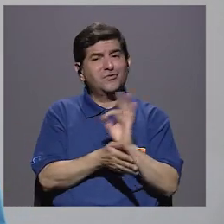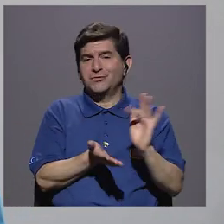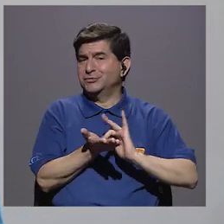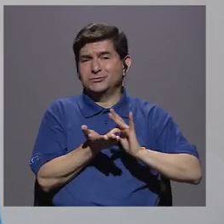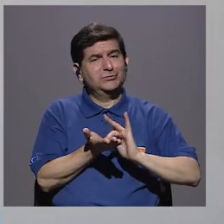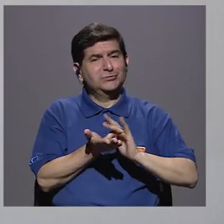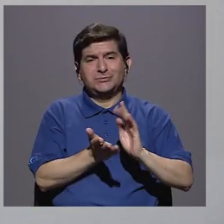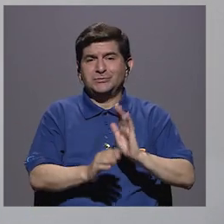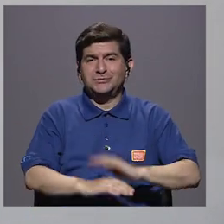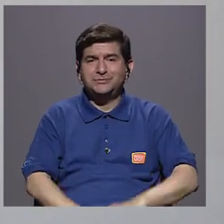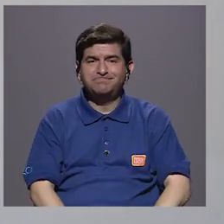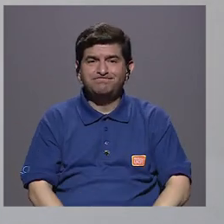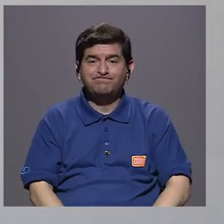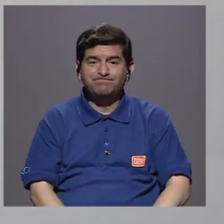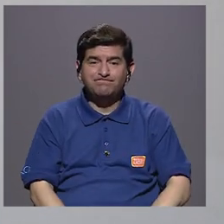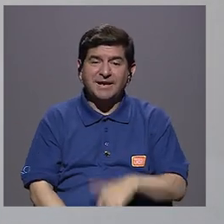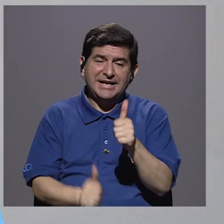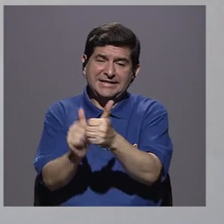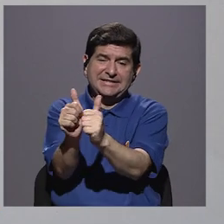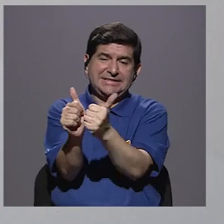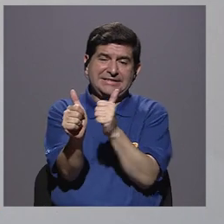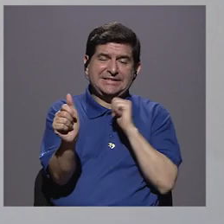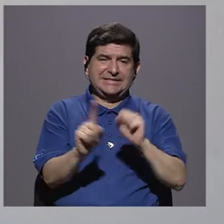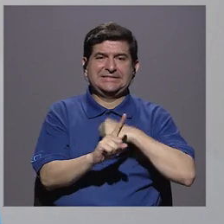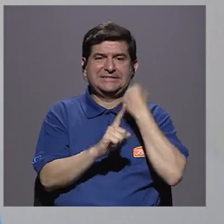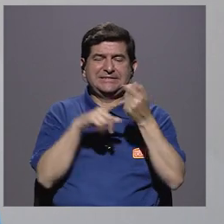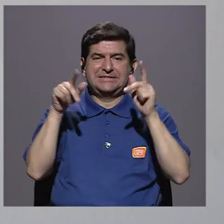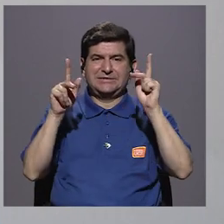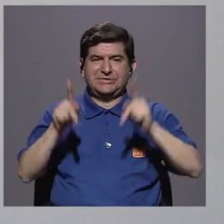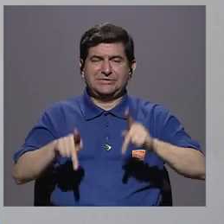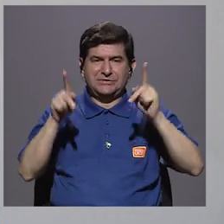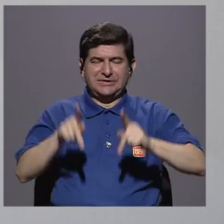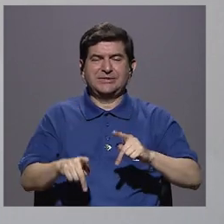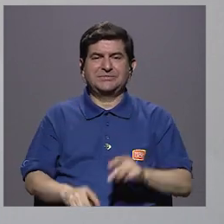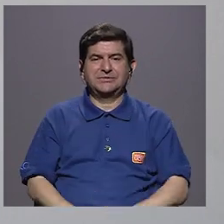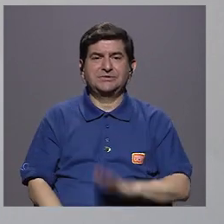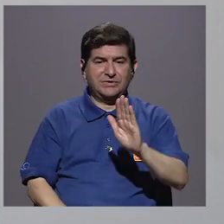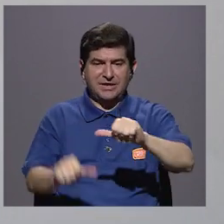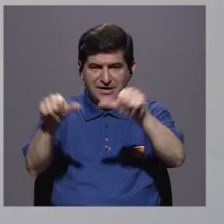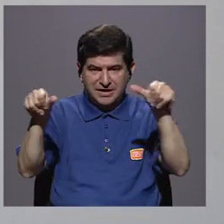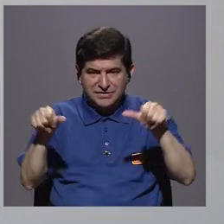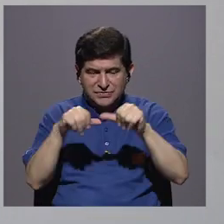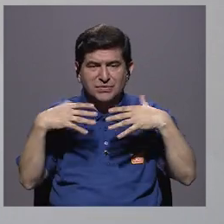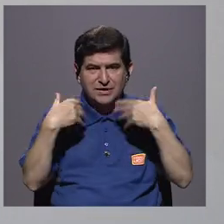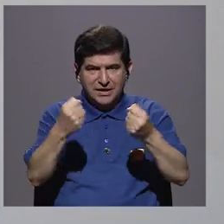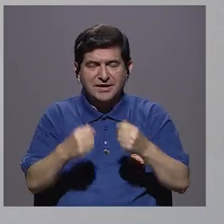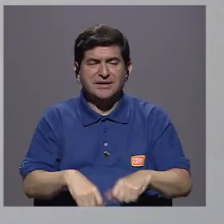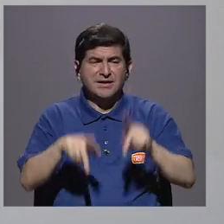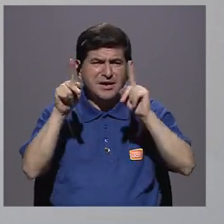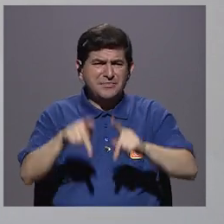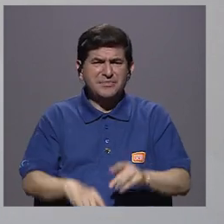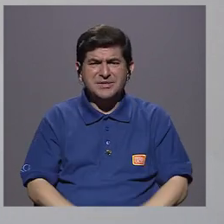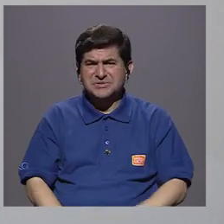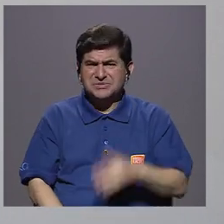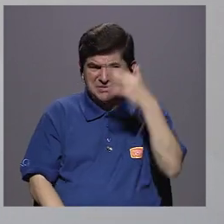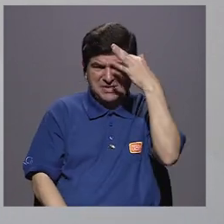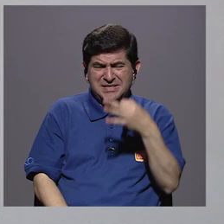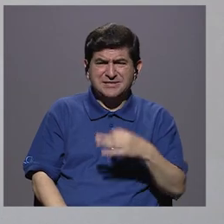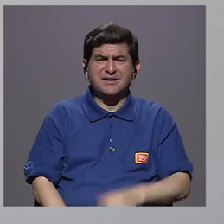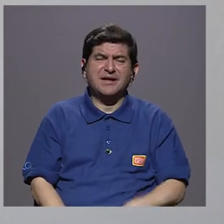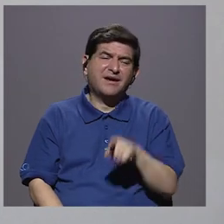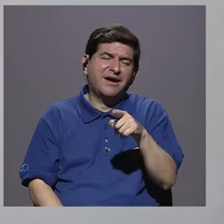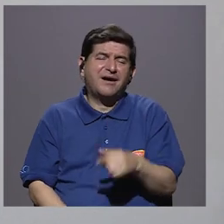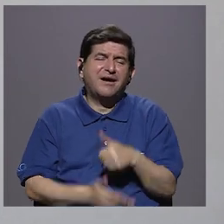medicamento y esto va en retroceso del estado de salud de la persona. Entonces son cosas muy interesantes que a veces la gente dimensiona como